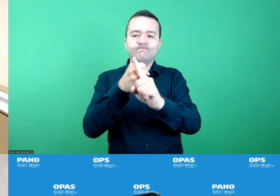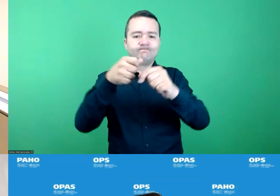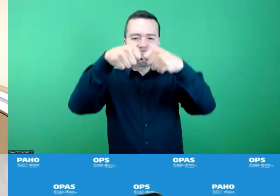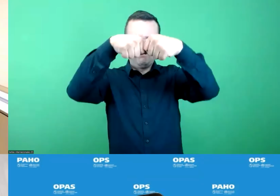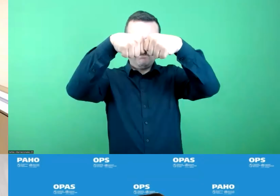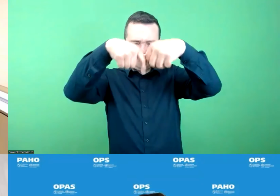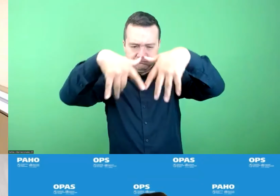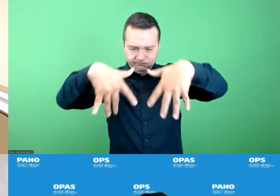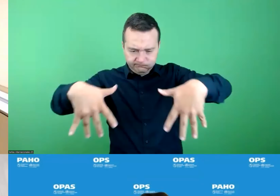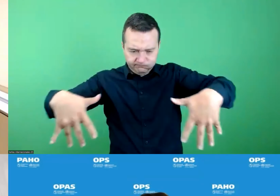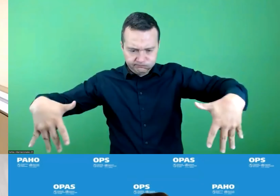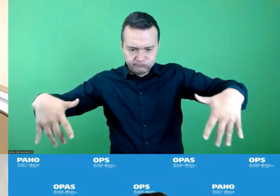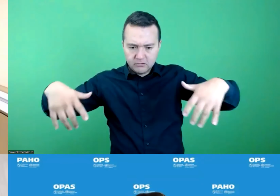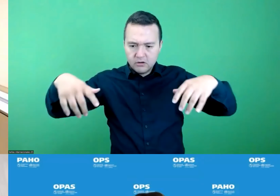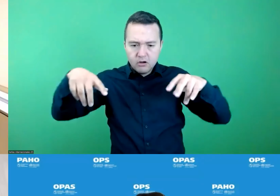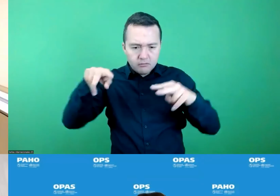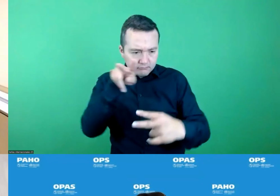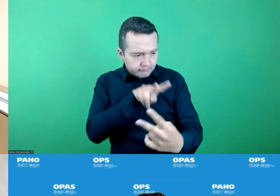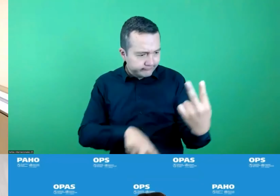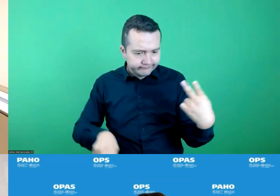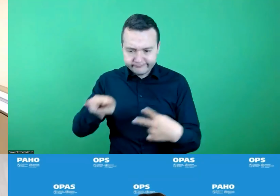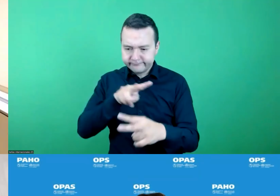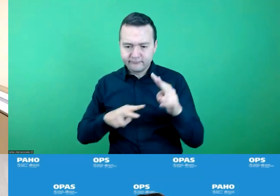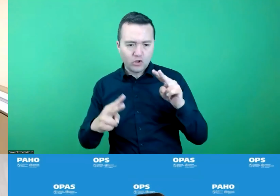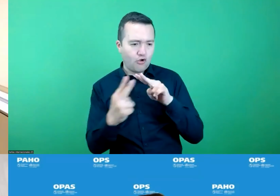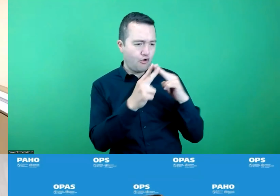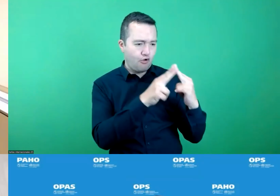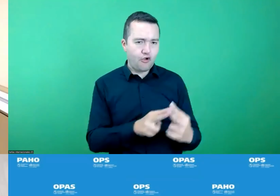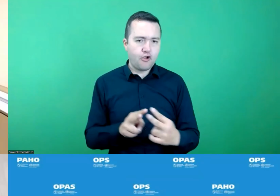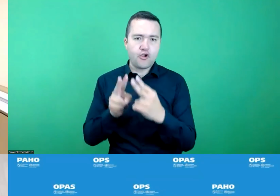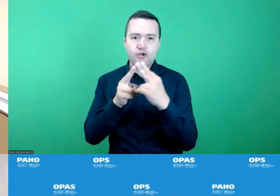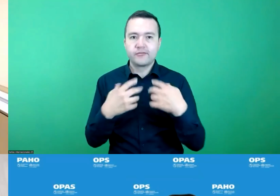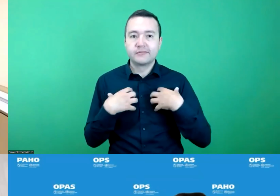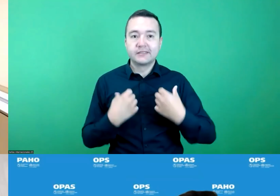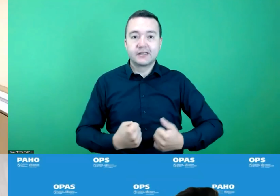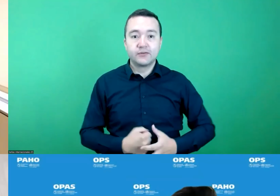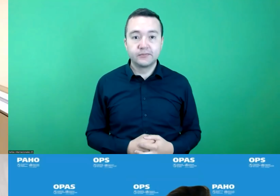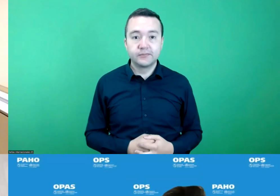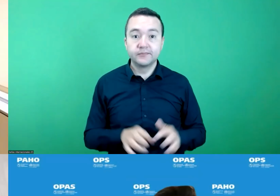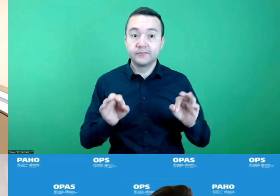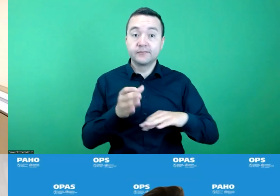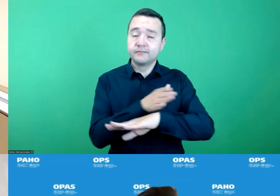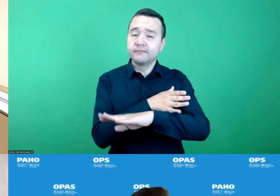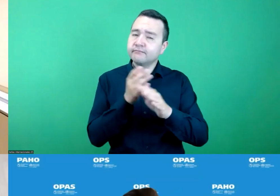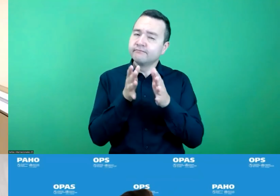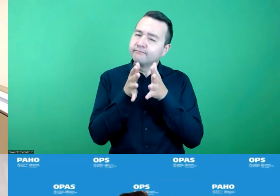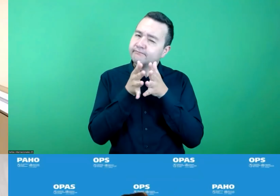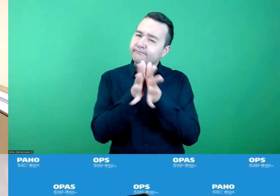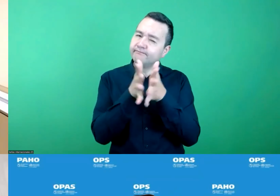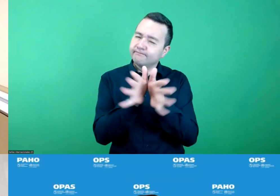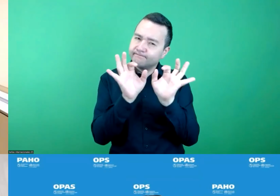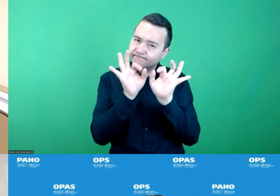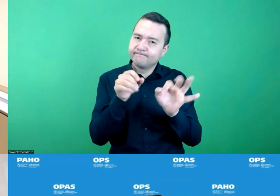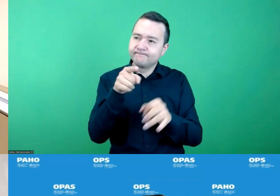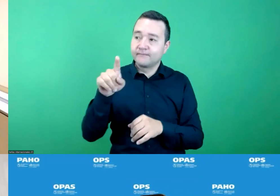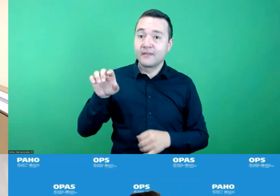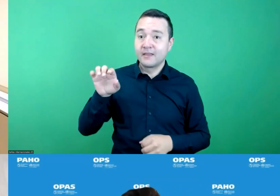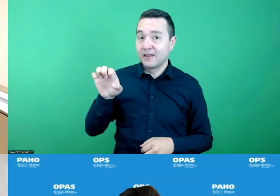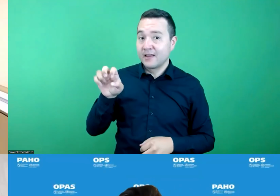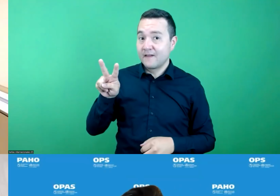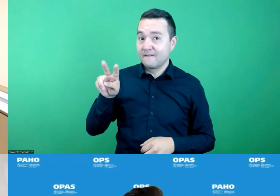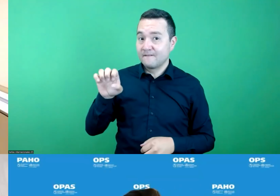Deseo destacar la colaboración estrecha con Evangelina Vázquez, líder en la seguridad del paciente